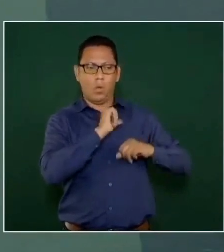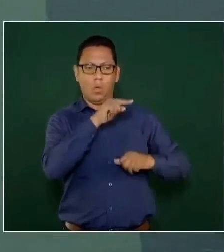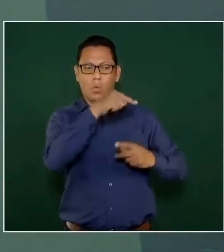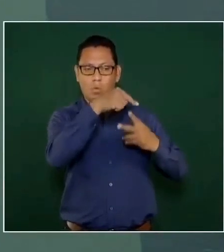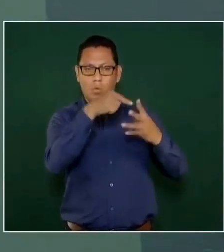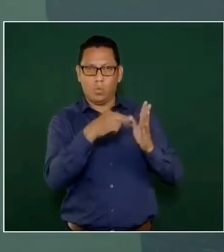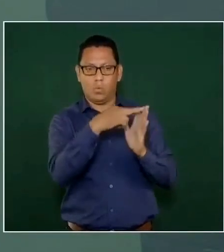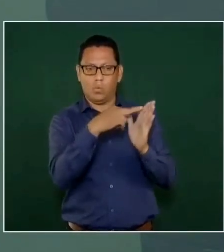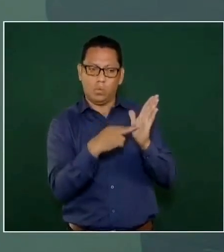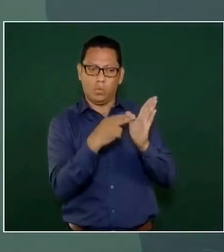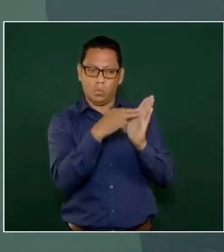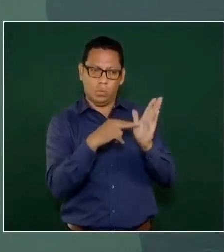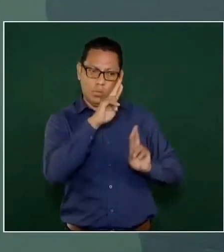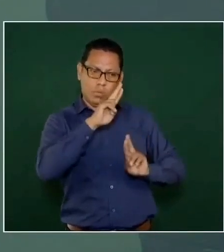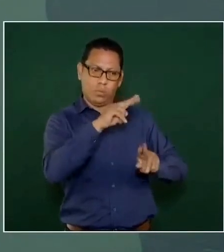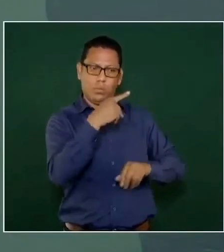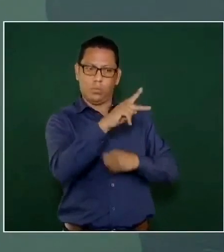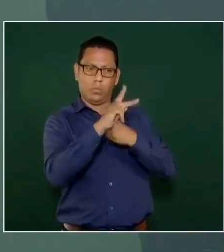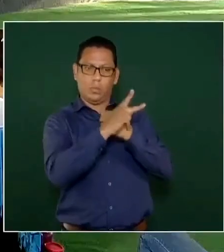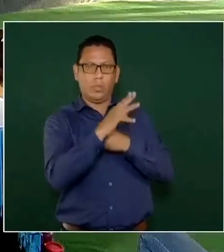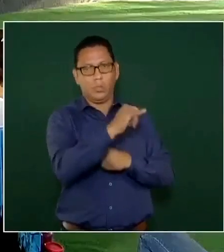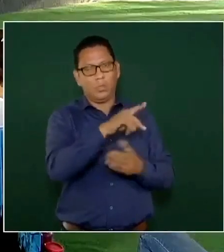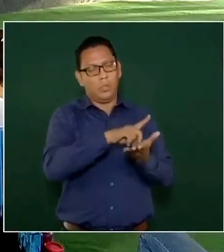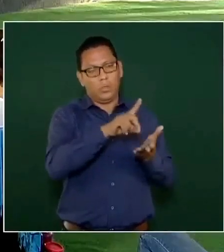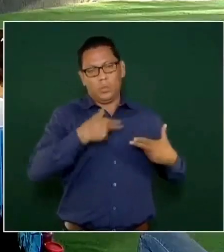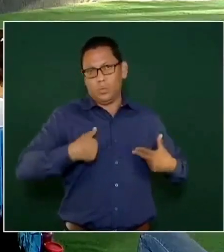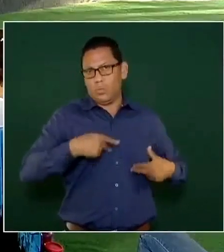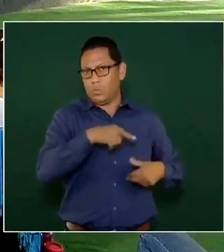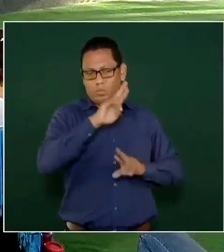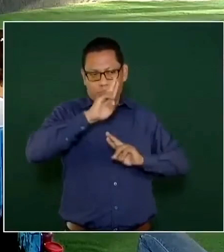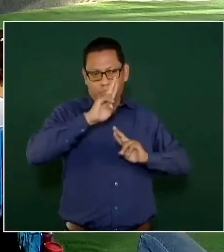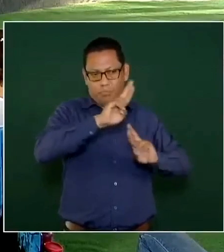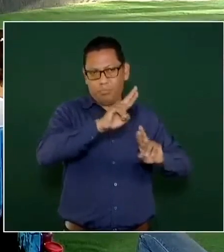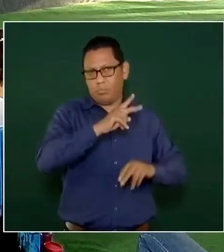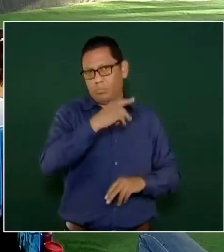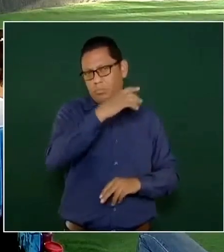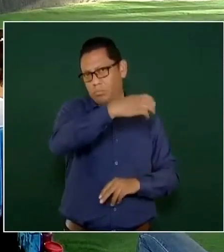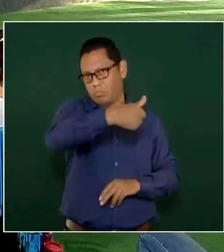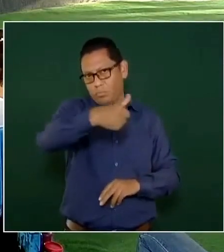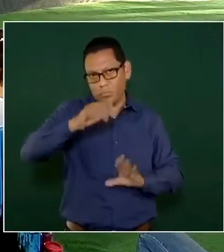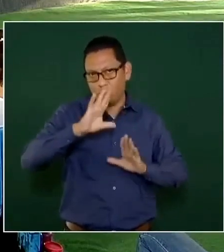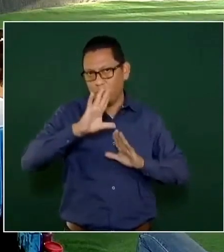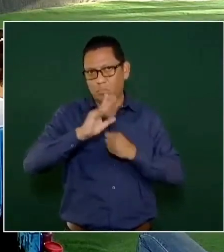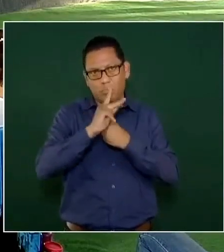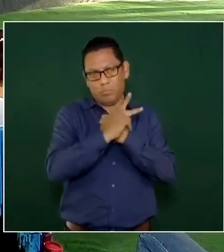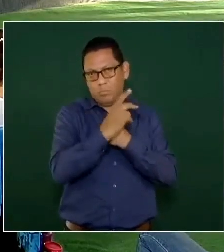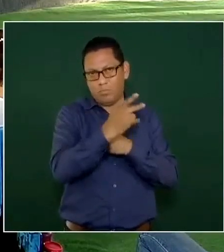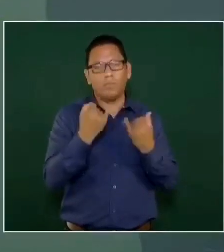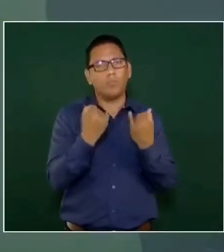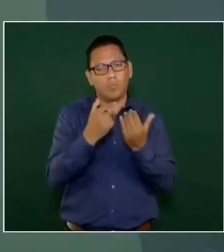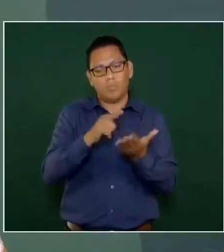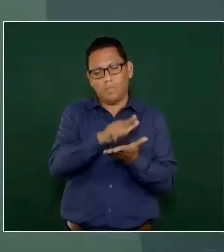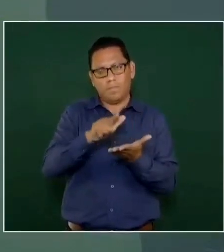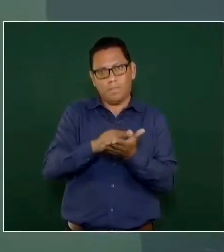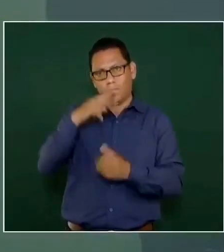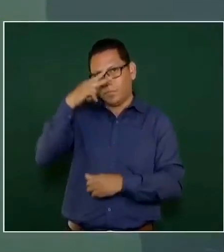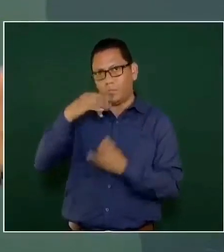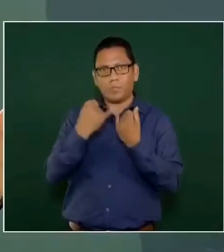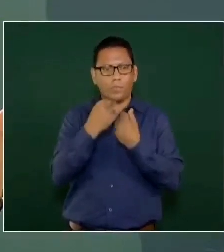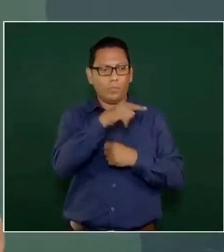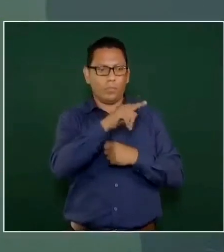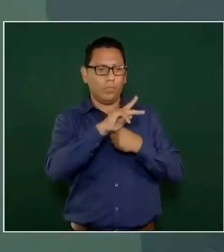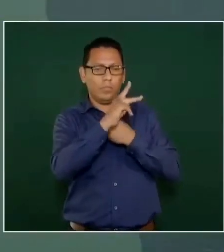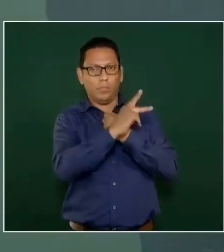el respeto y promoción de los derechos humanos, la autodeterminación de los pueblos. Lo hemos hecho en el marco de la legislación mexicana y de la legislación peruana, pero